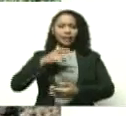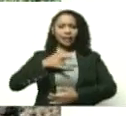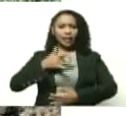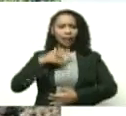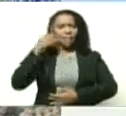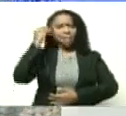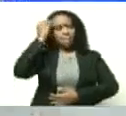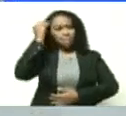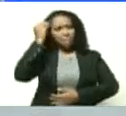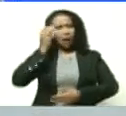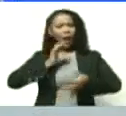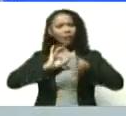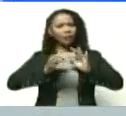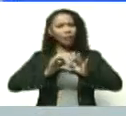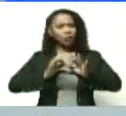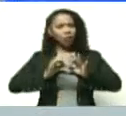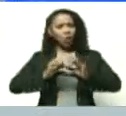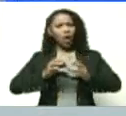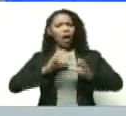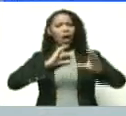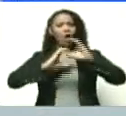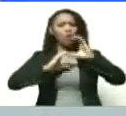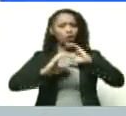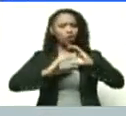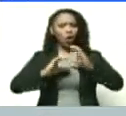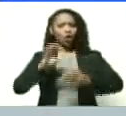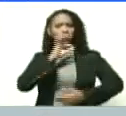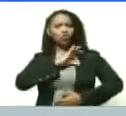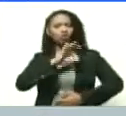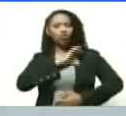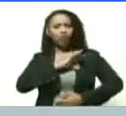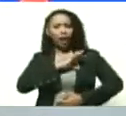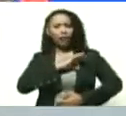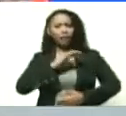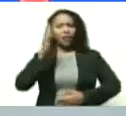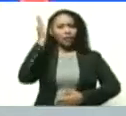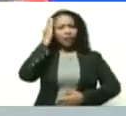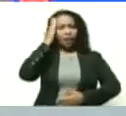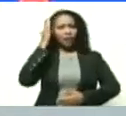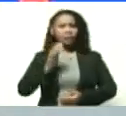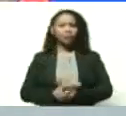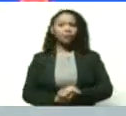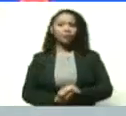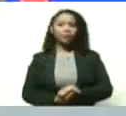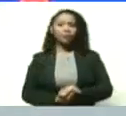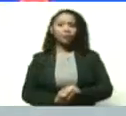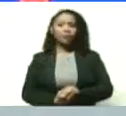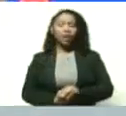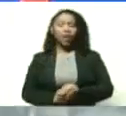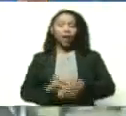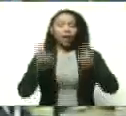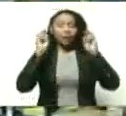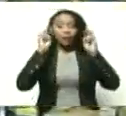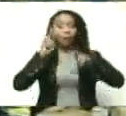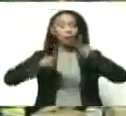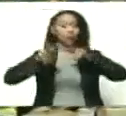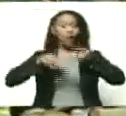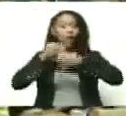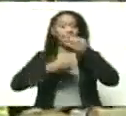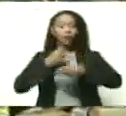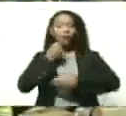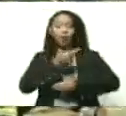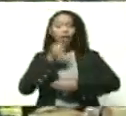interpretación, en la comunicación y en la socialización de los saberes? Durante el ciclo de ponencias hizo énfasis sobre las